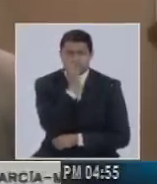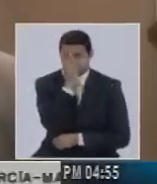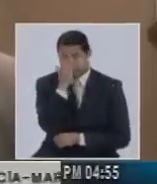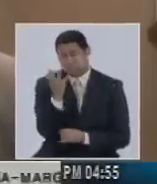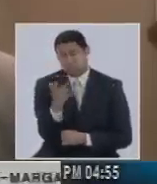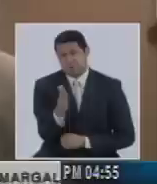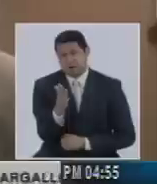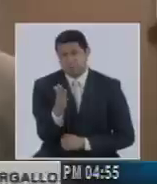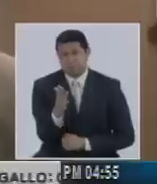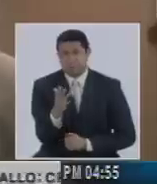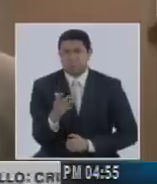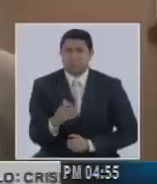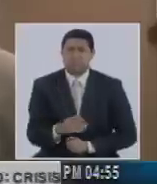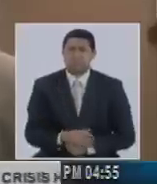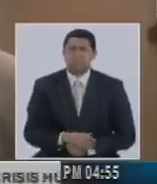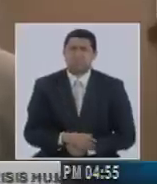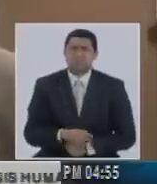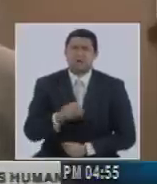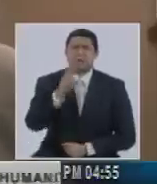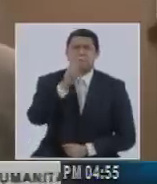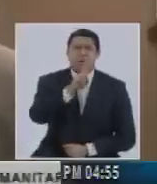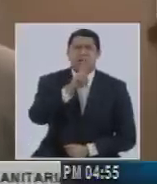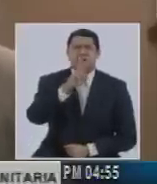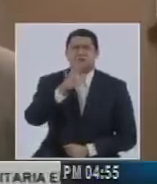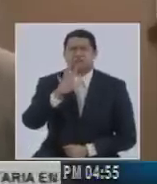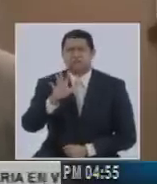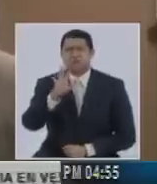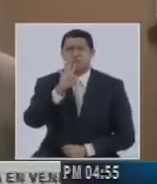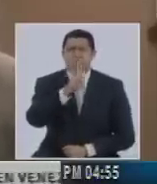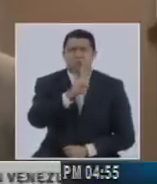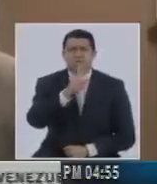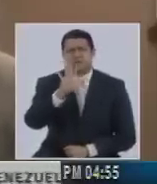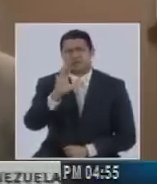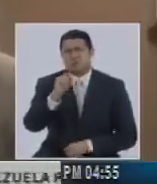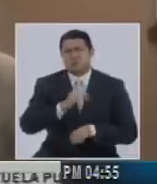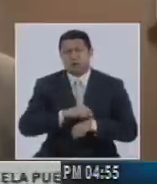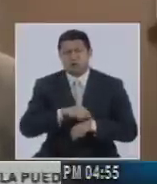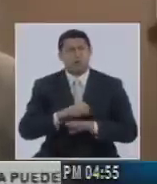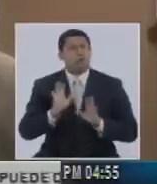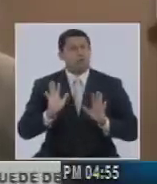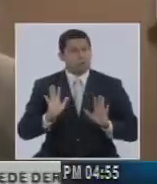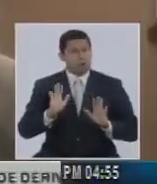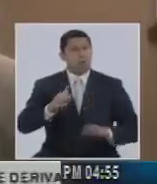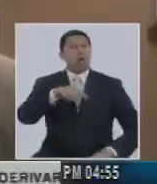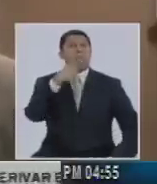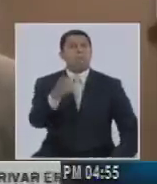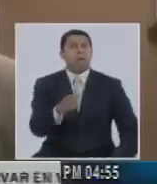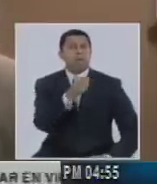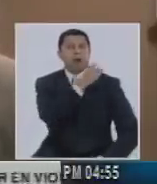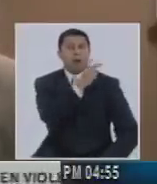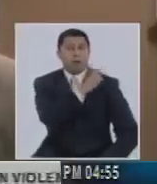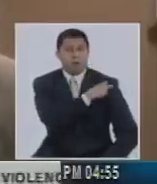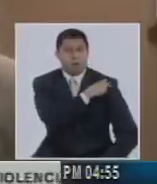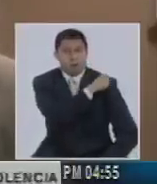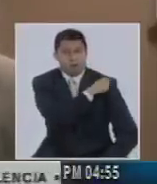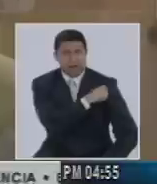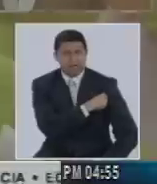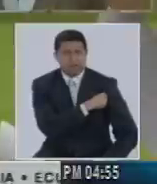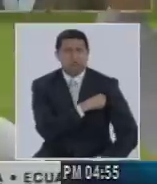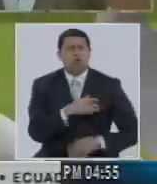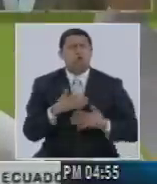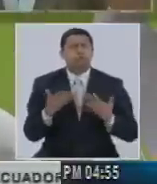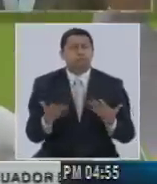hoy en día me lleva entre 25 y 45 minutos. Después de la operación, doctor, ¿cuál